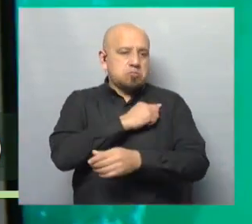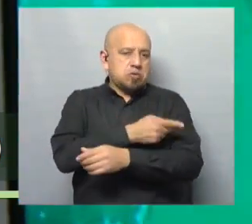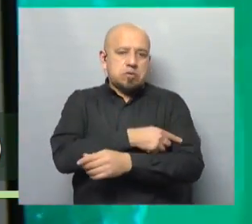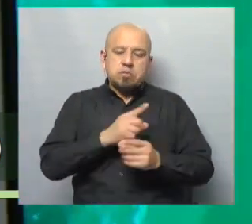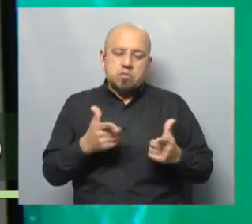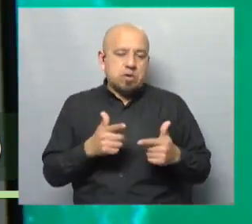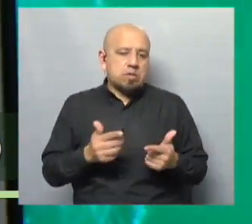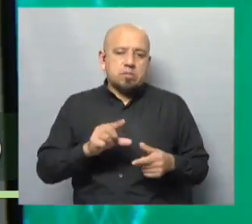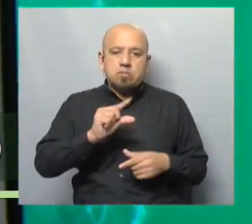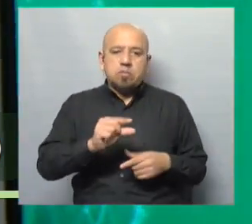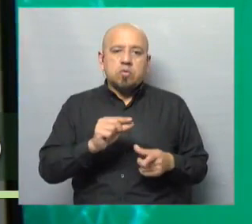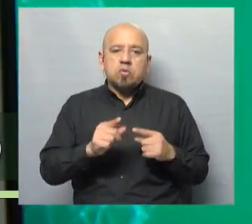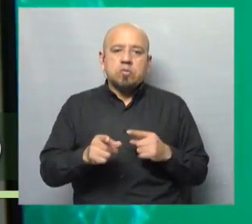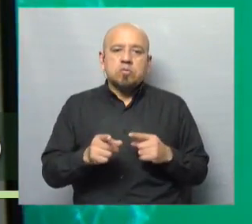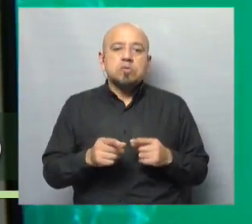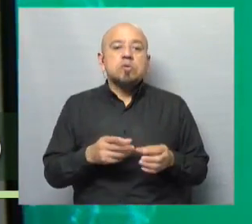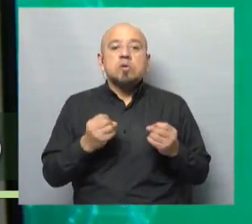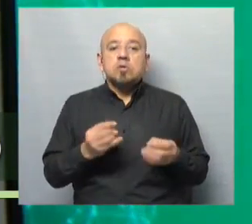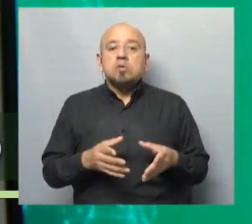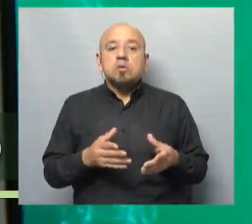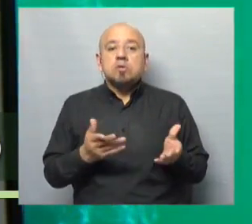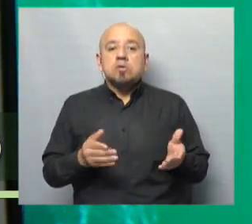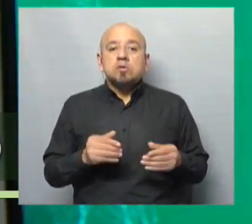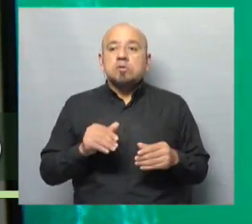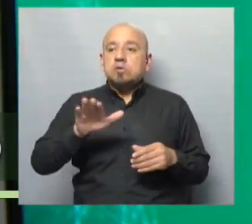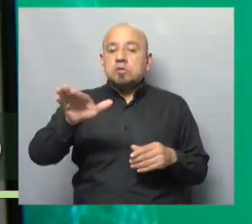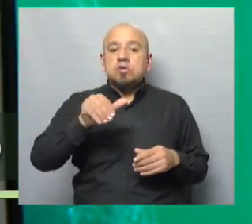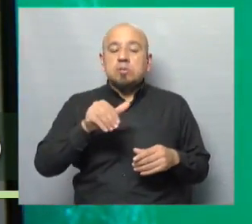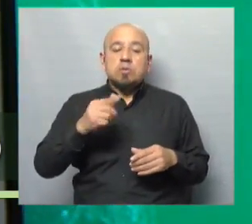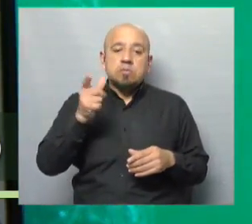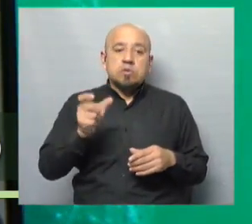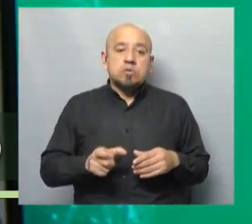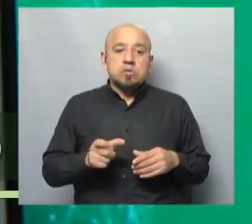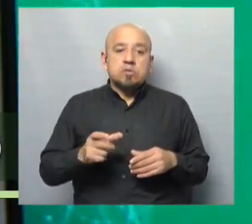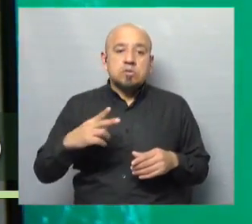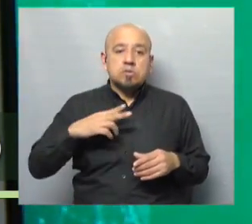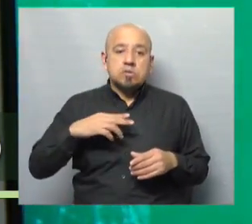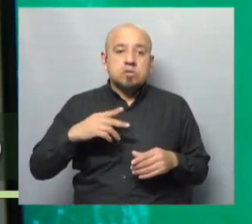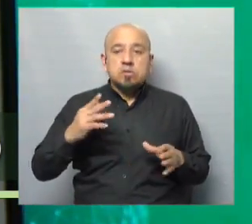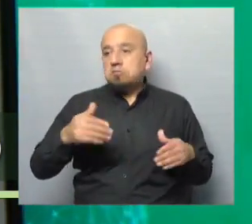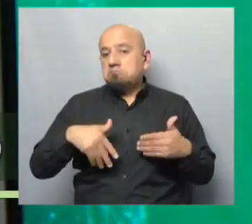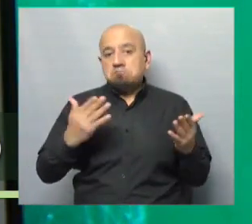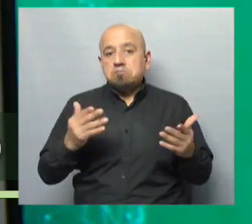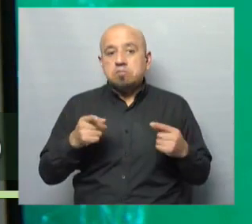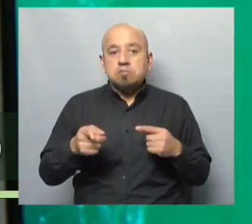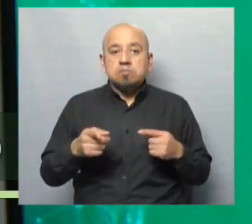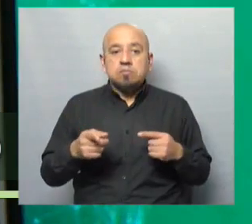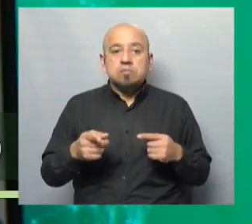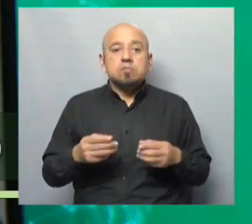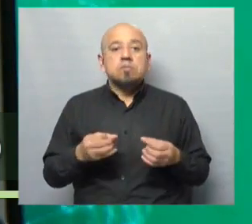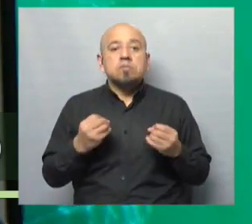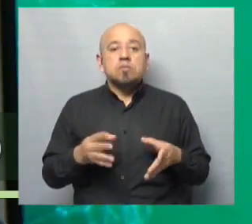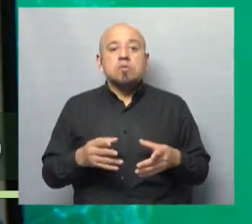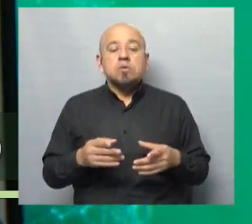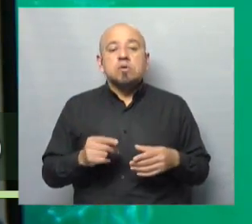con muy limitados poderes porque si convoca a un particular y no quiere ir no va y estos consecuencias de los